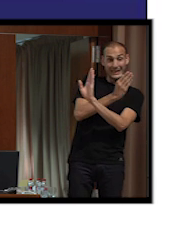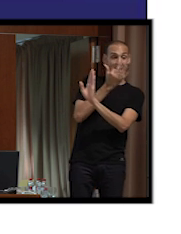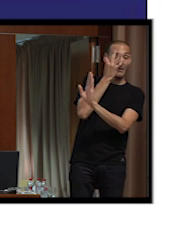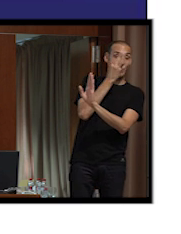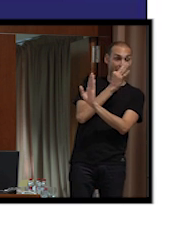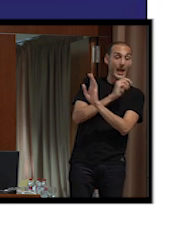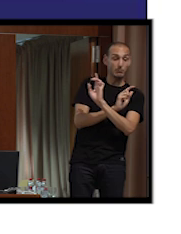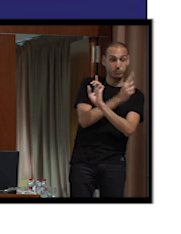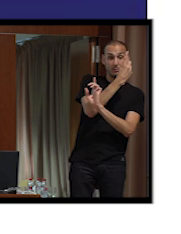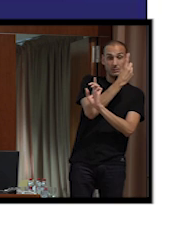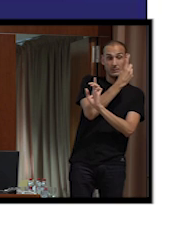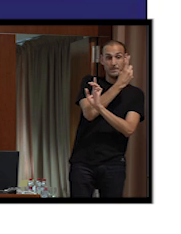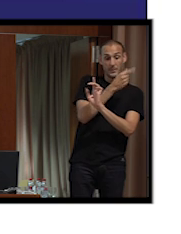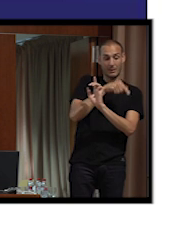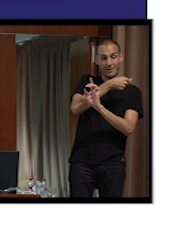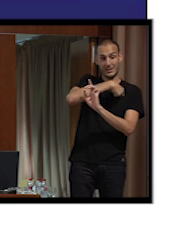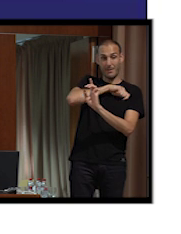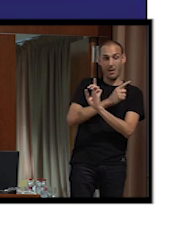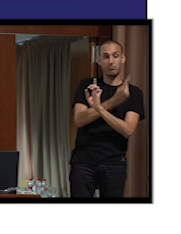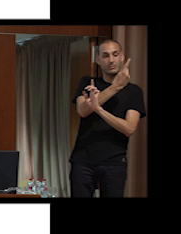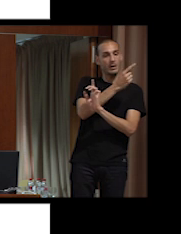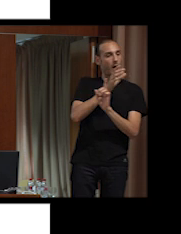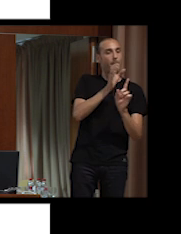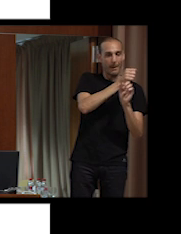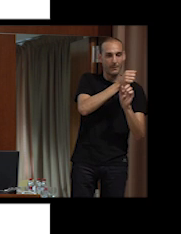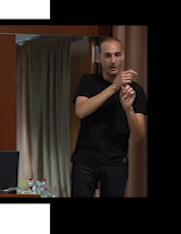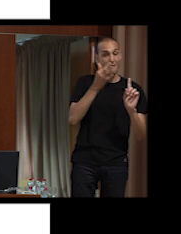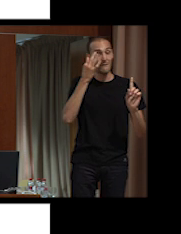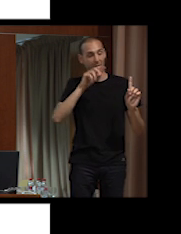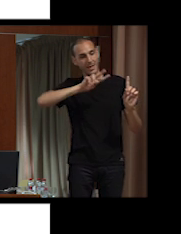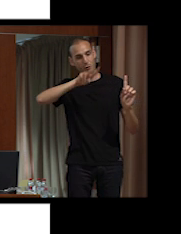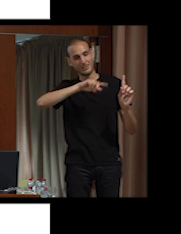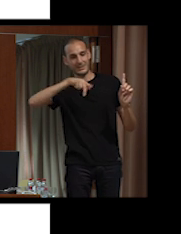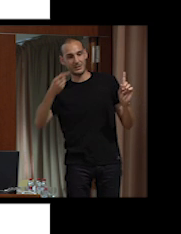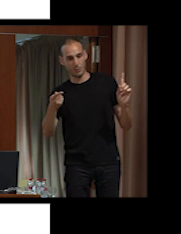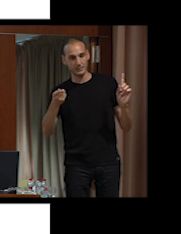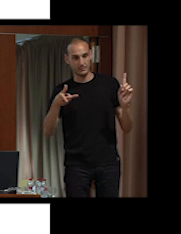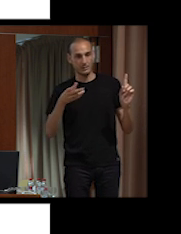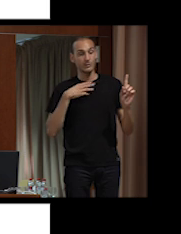con lo cual, si me permitís, yo hipocretina. Entonces, hoy en día sabemos